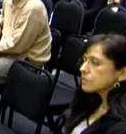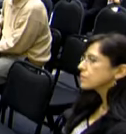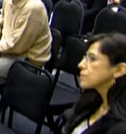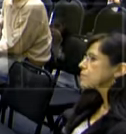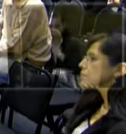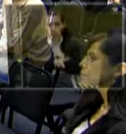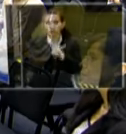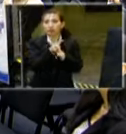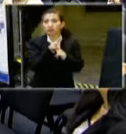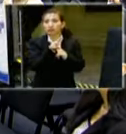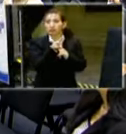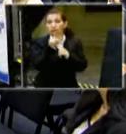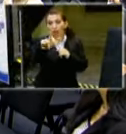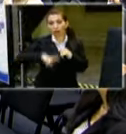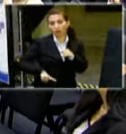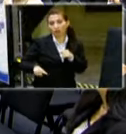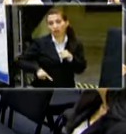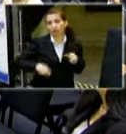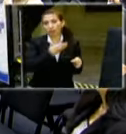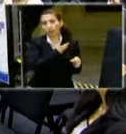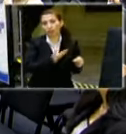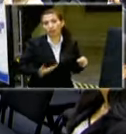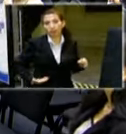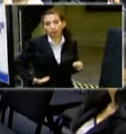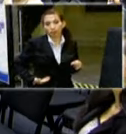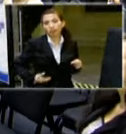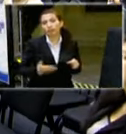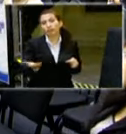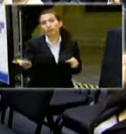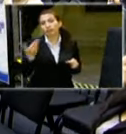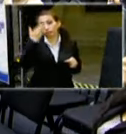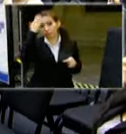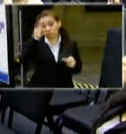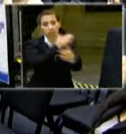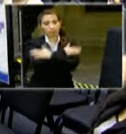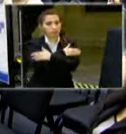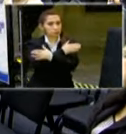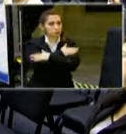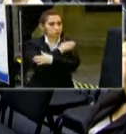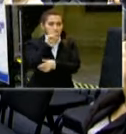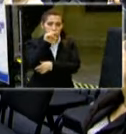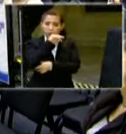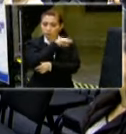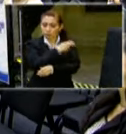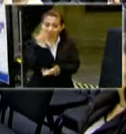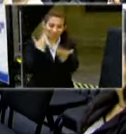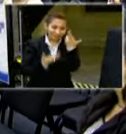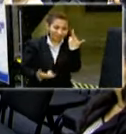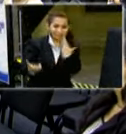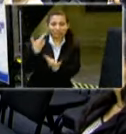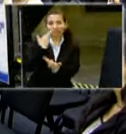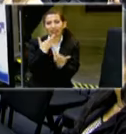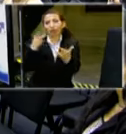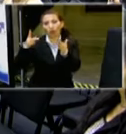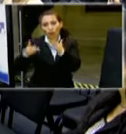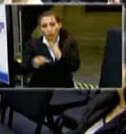Efectivamente, el gobierno del presidente Peña Nieto decidió darle un abrazo a Cuba, regresar, digamos, a